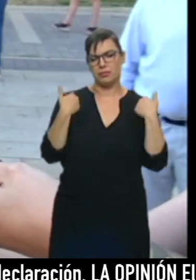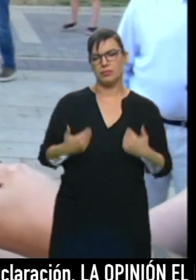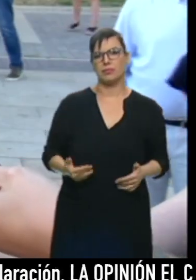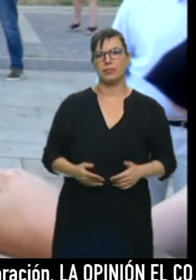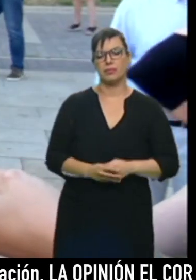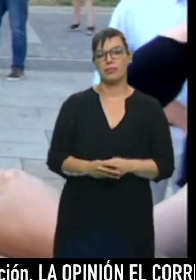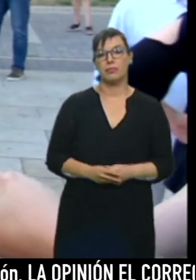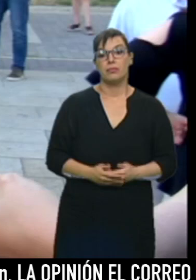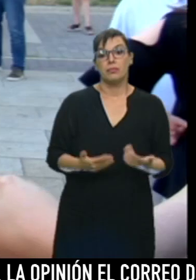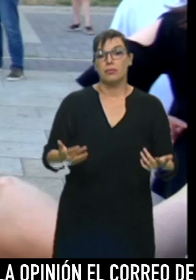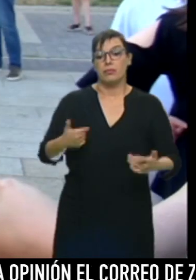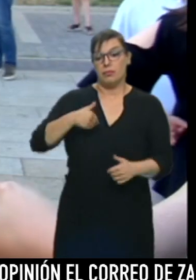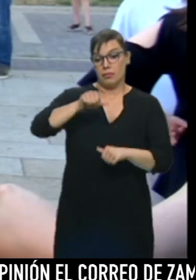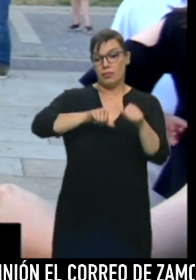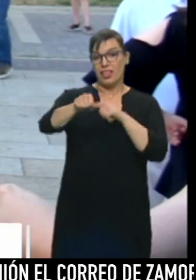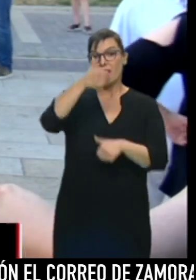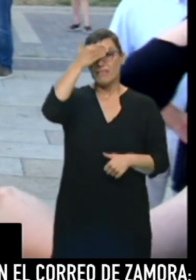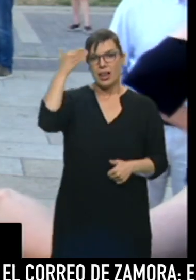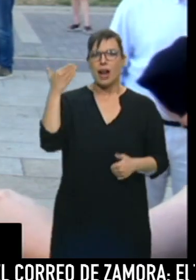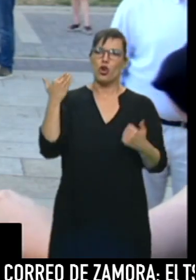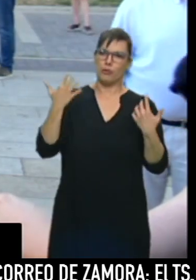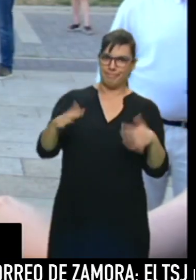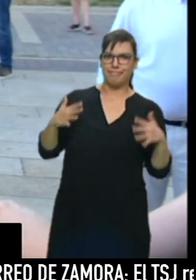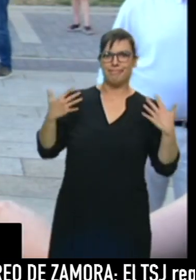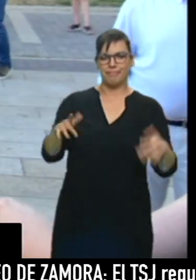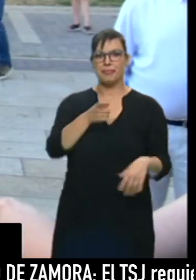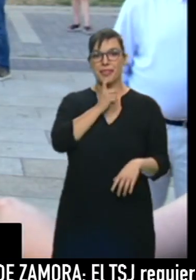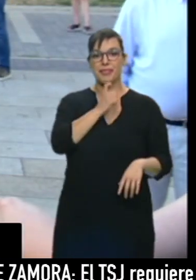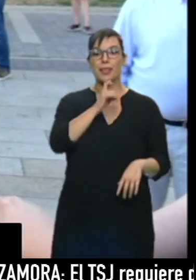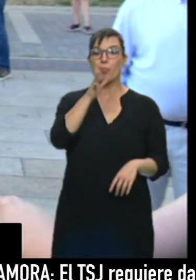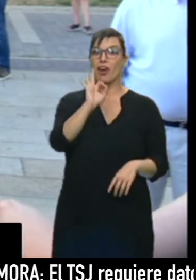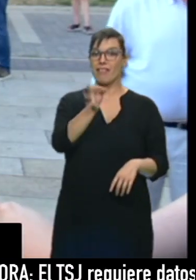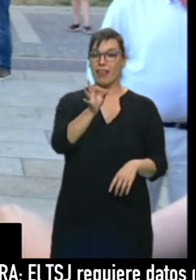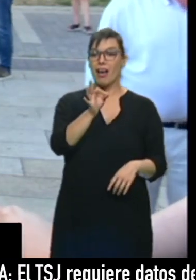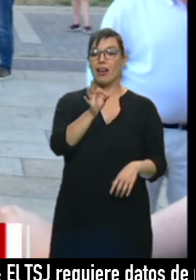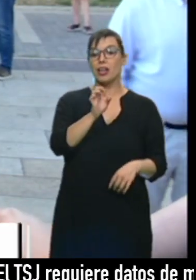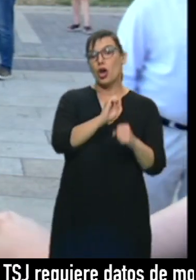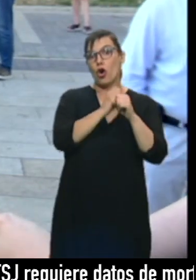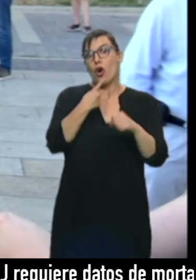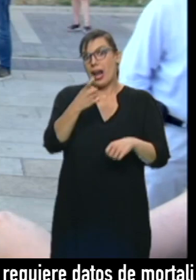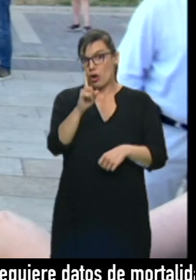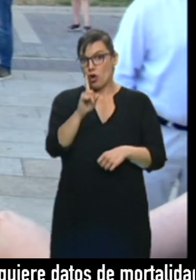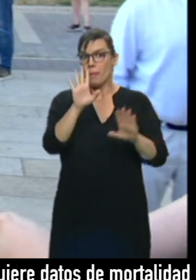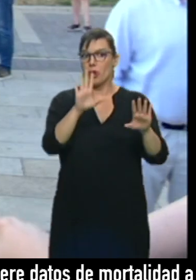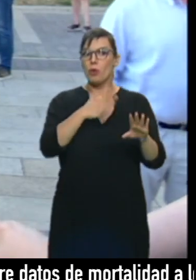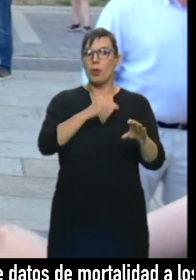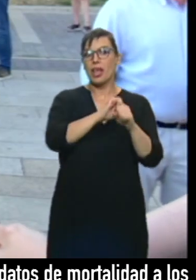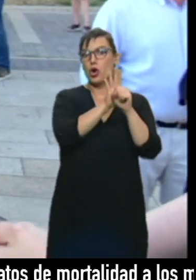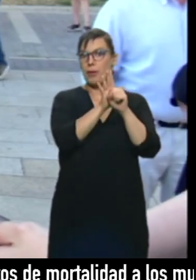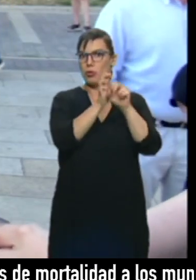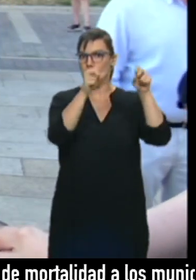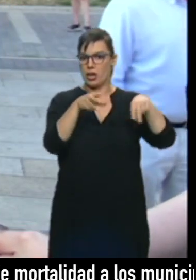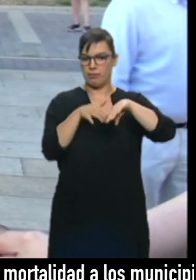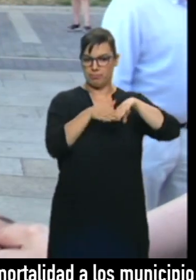Para un verano que prevemos que va a ser calentito porque con independencia de que se produzca o no, ojalá no, algún tipo de rebrote,